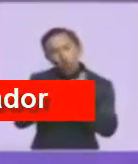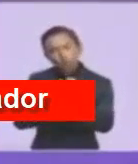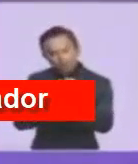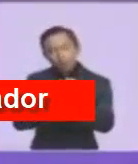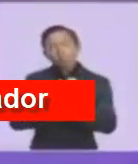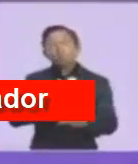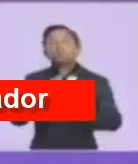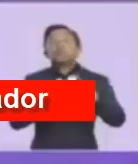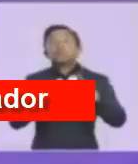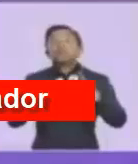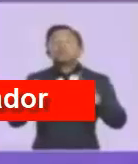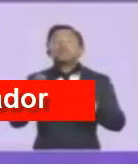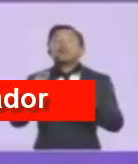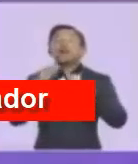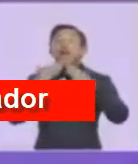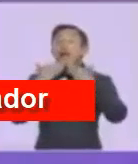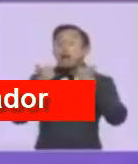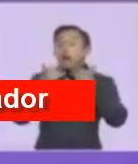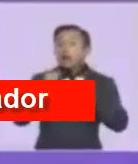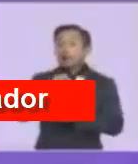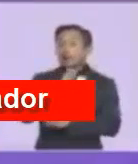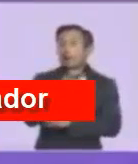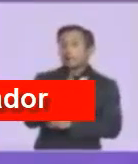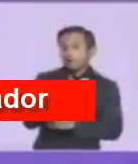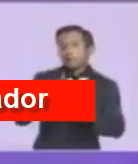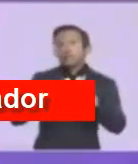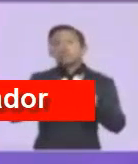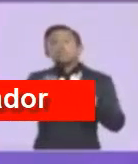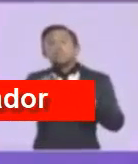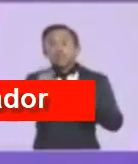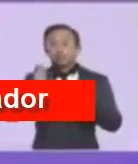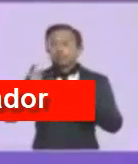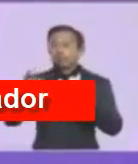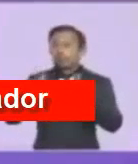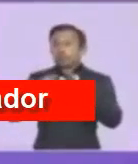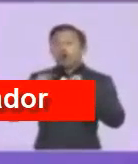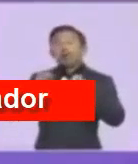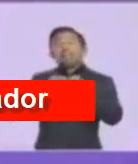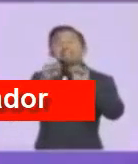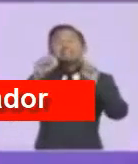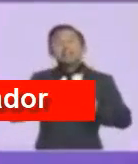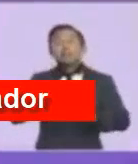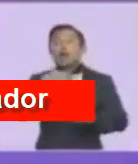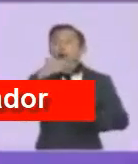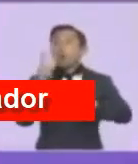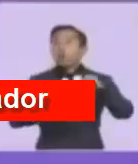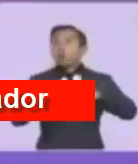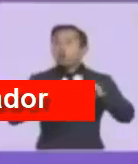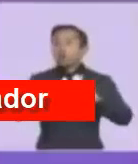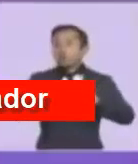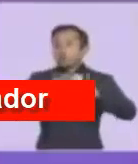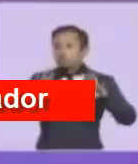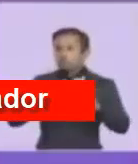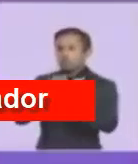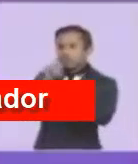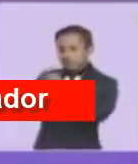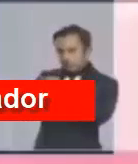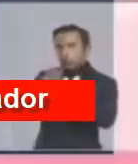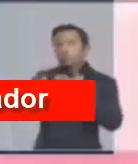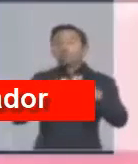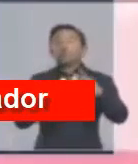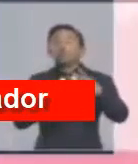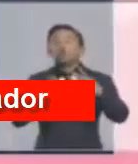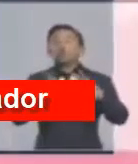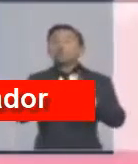ya construyeron un mundo caótico y un mundo de falta de respeto propiamente a la vida de alguna manera o en